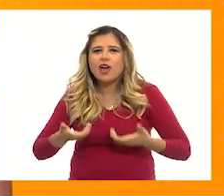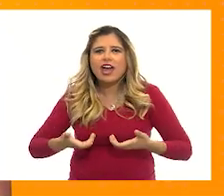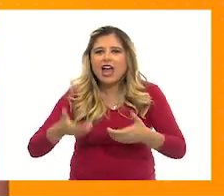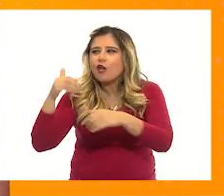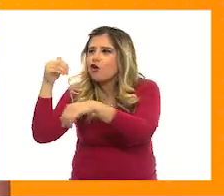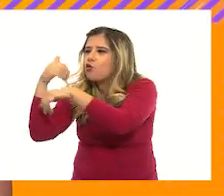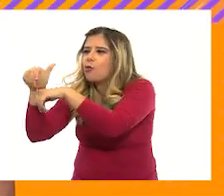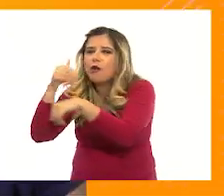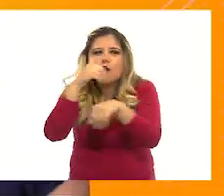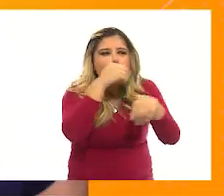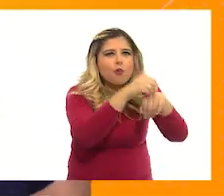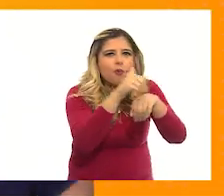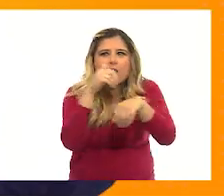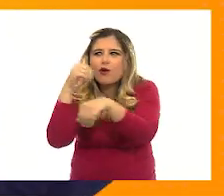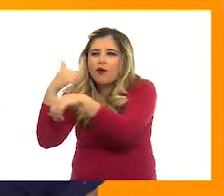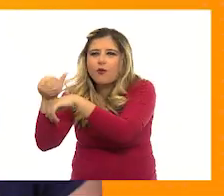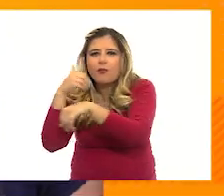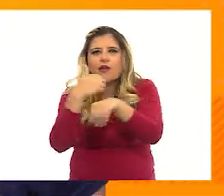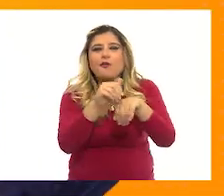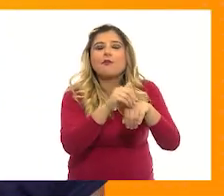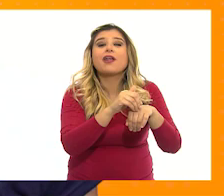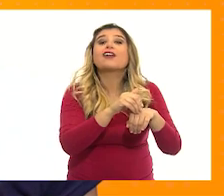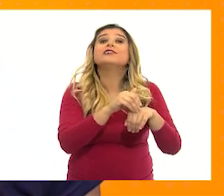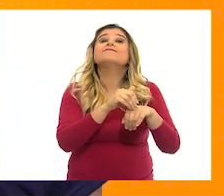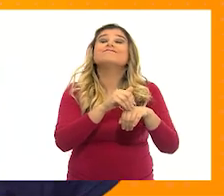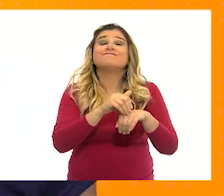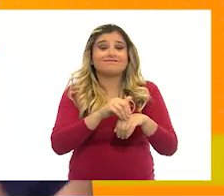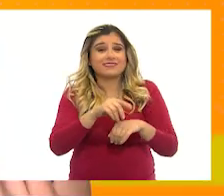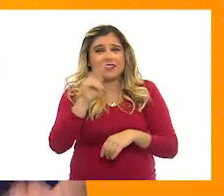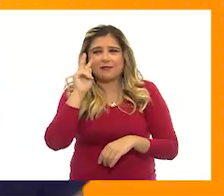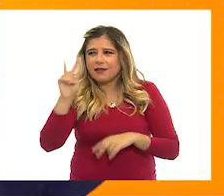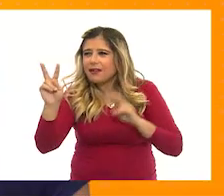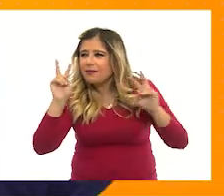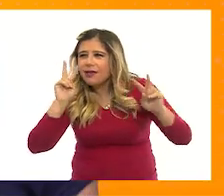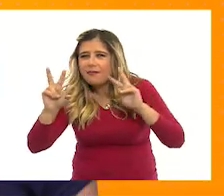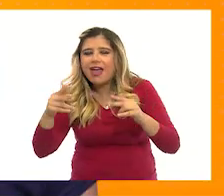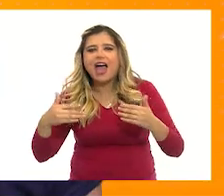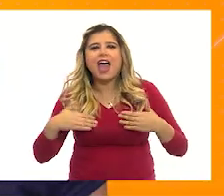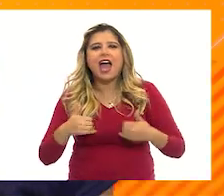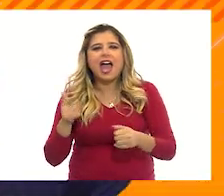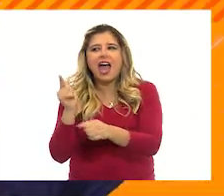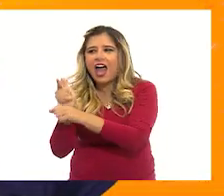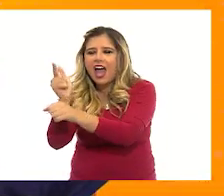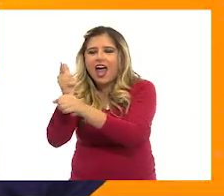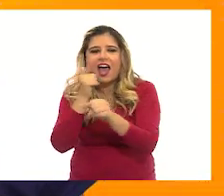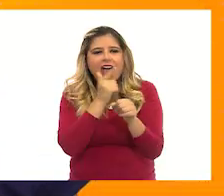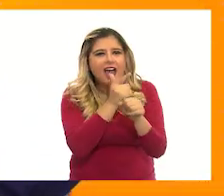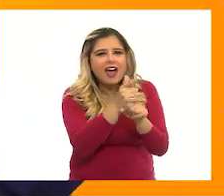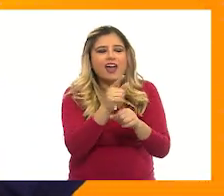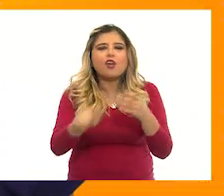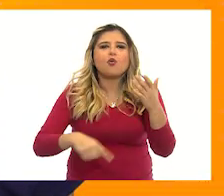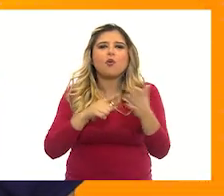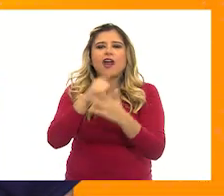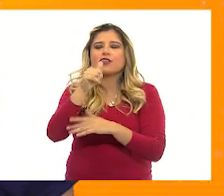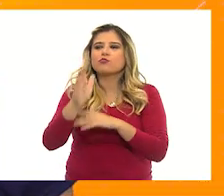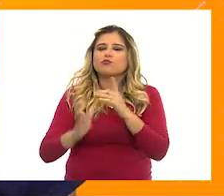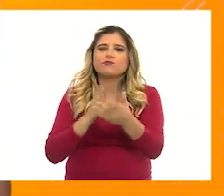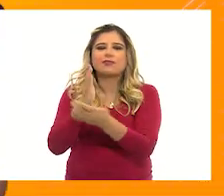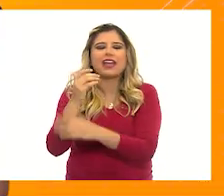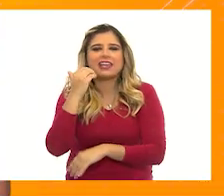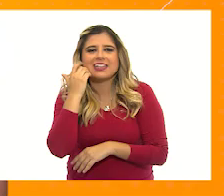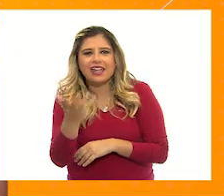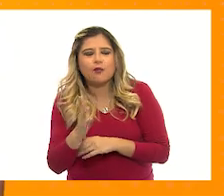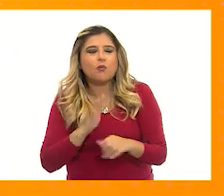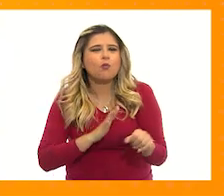numeración y compruébalo. Reconocer y entender este patrón te ayudará a encontrar más fácilmente el lugar al que deseas llegar.